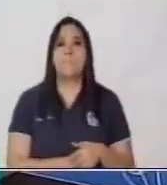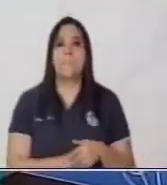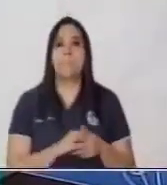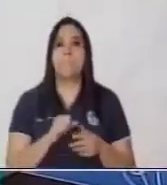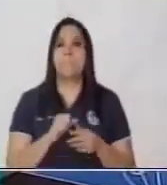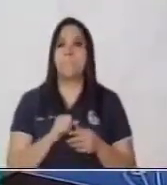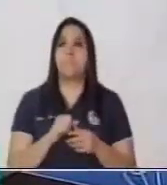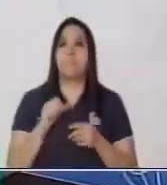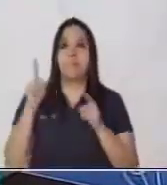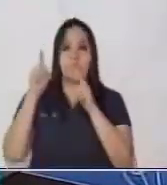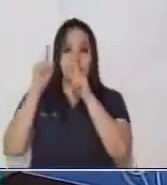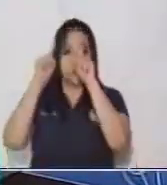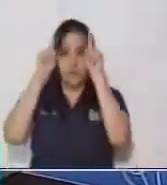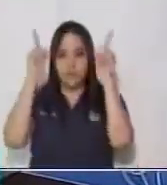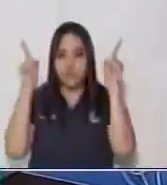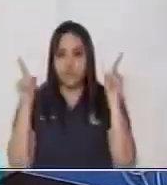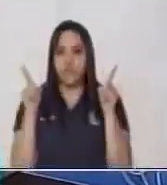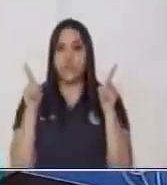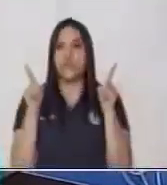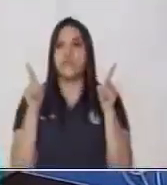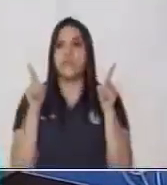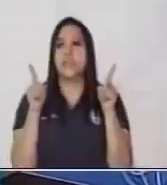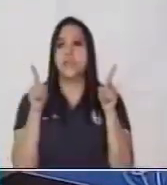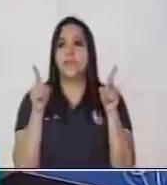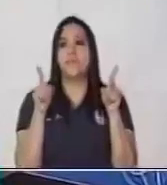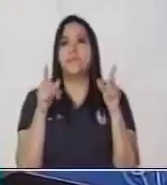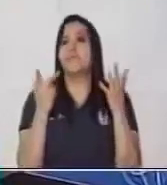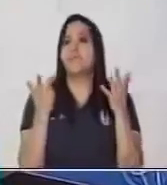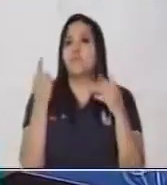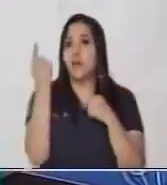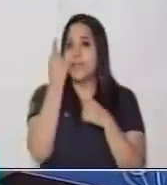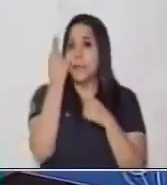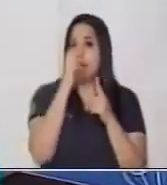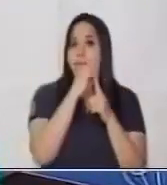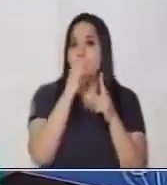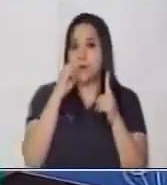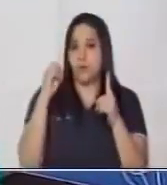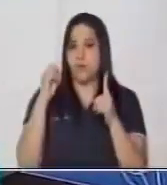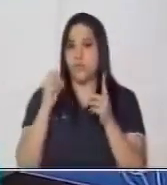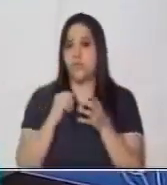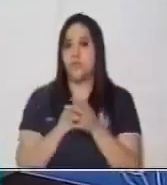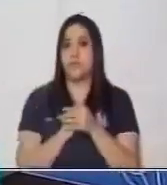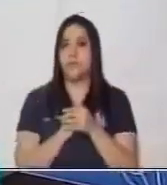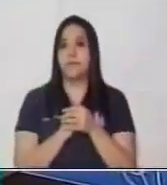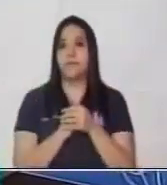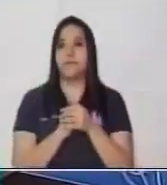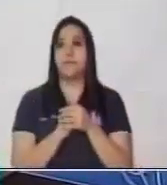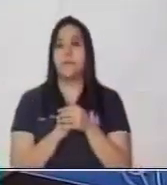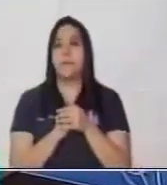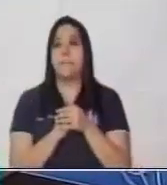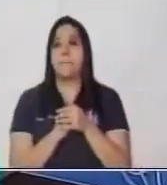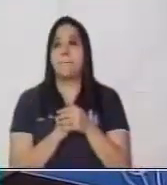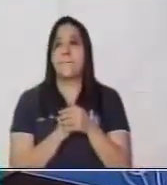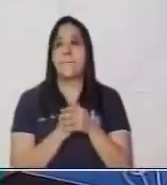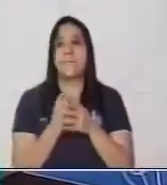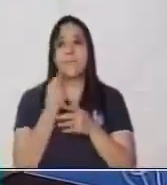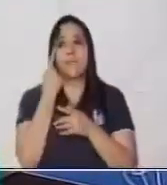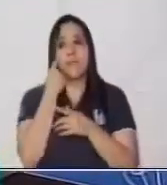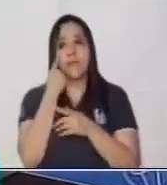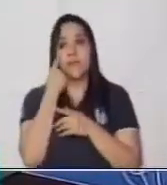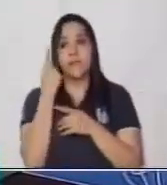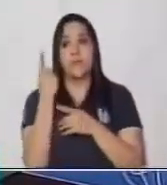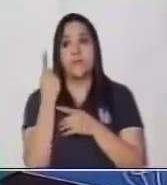José ganó su examen, lo cerramos dentro de paréntesis porque es la primera proposición. Claro está en que si